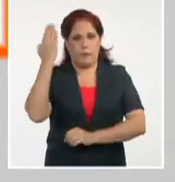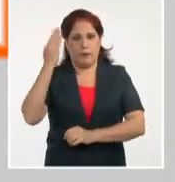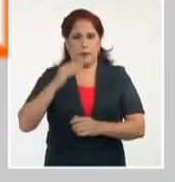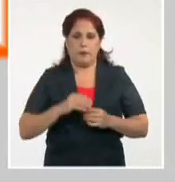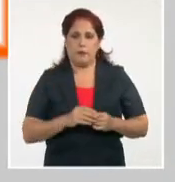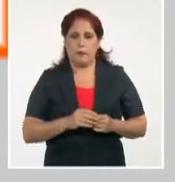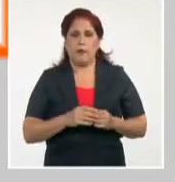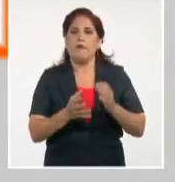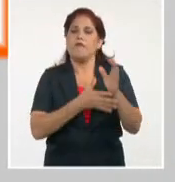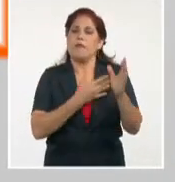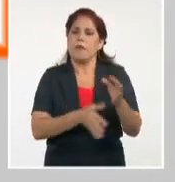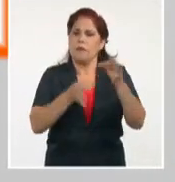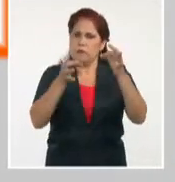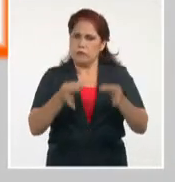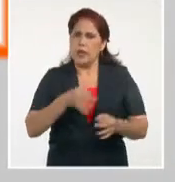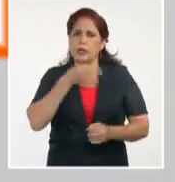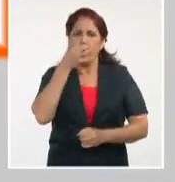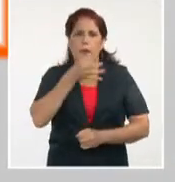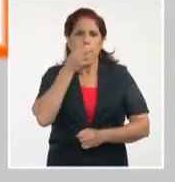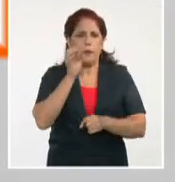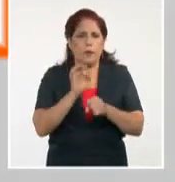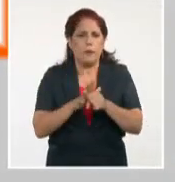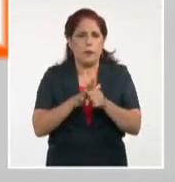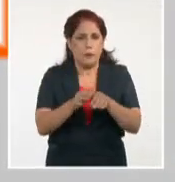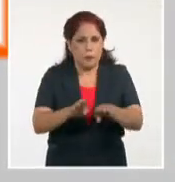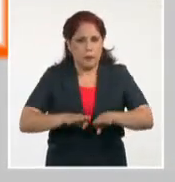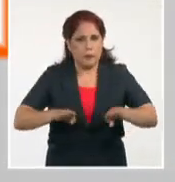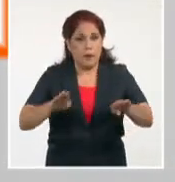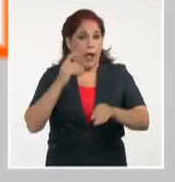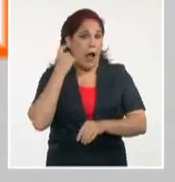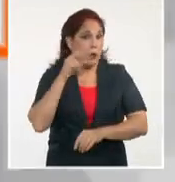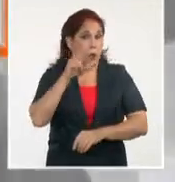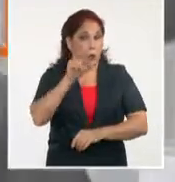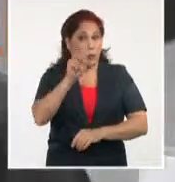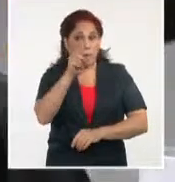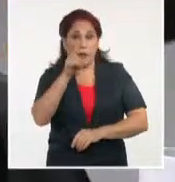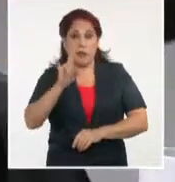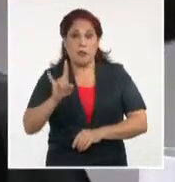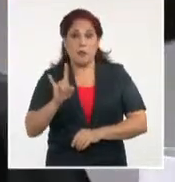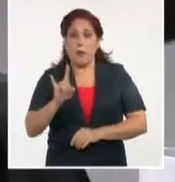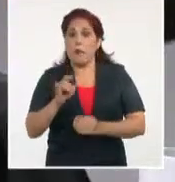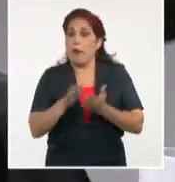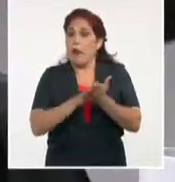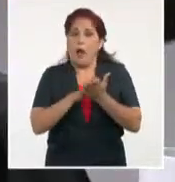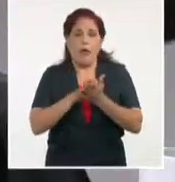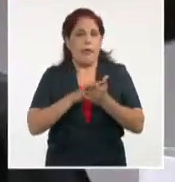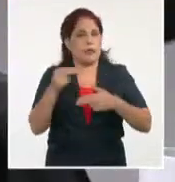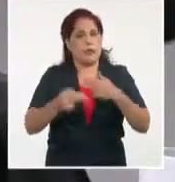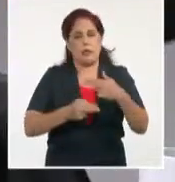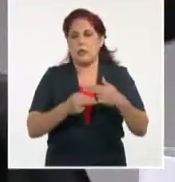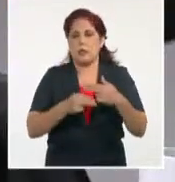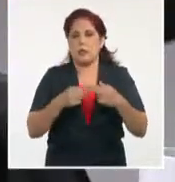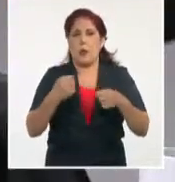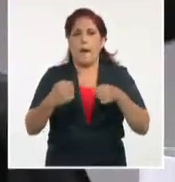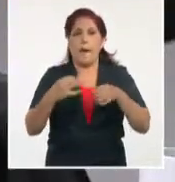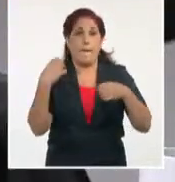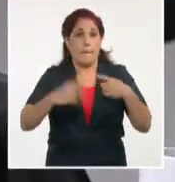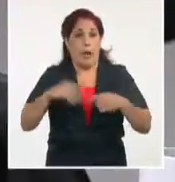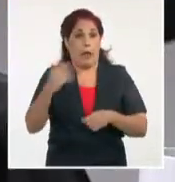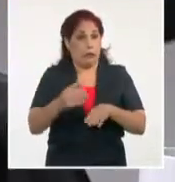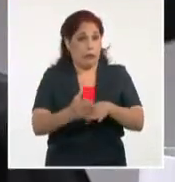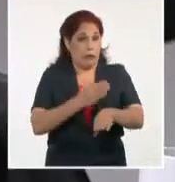real lo que usted decía en el principio, que en el año 2019 no se pudo realizar un ejercicio meteoro, al igual que en el